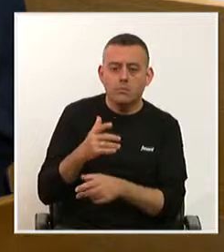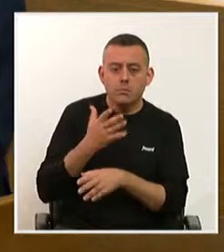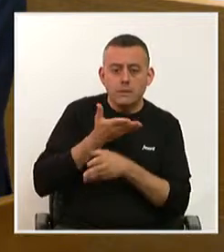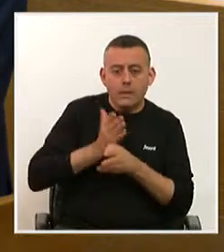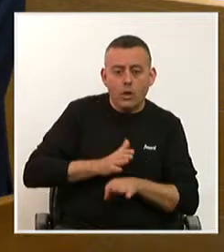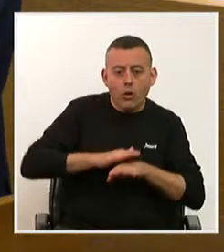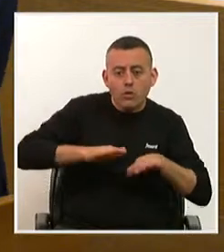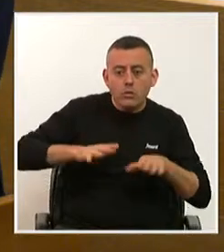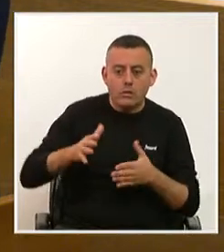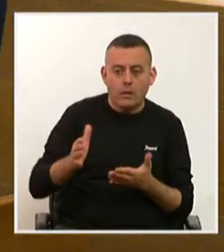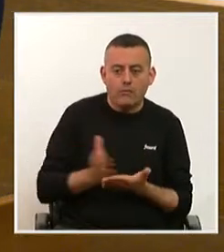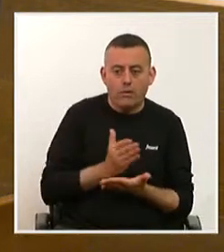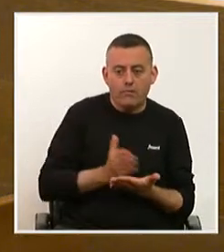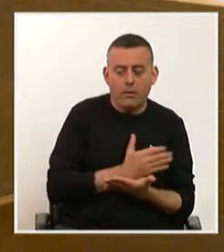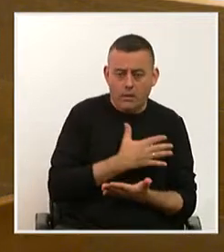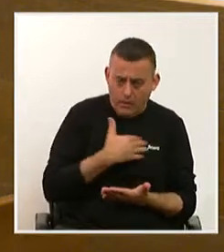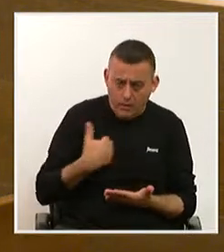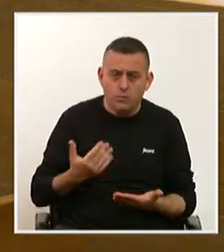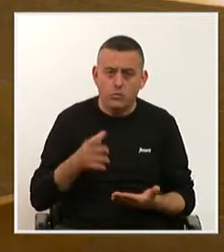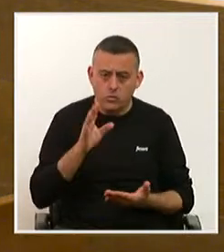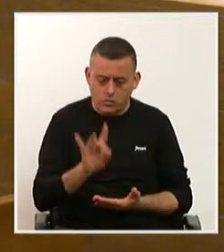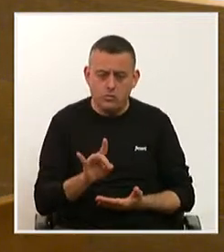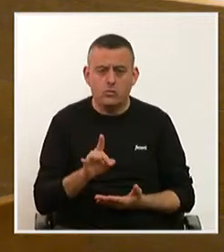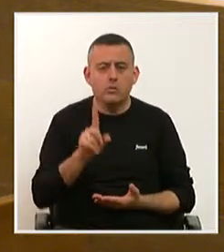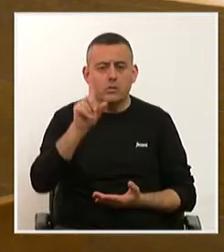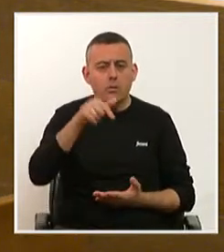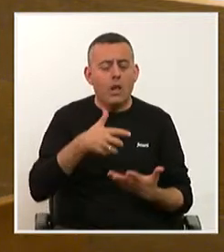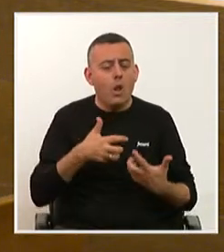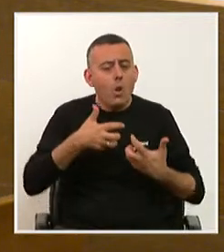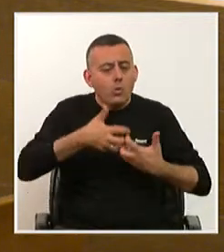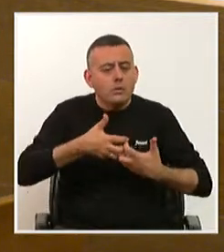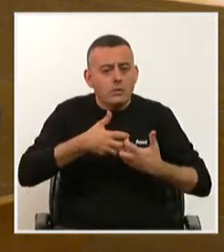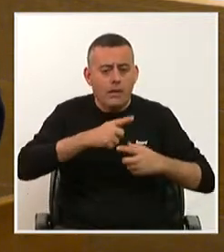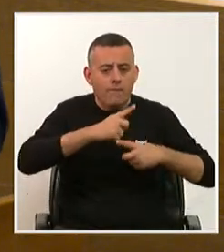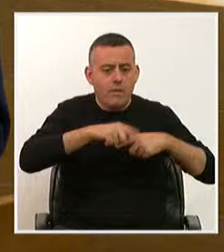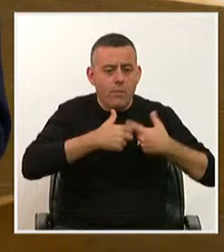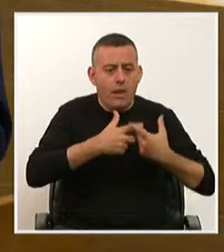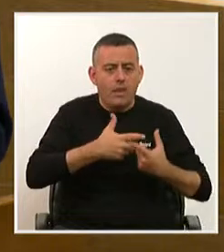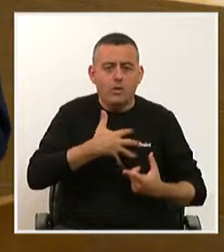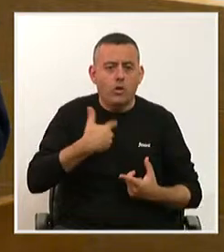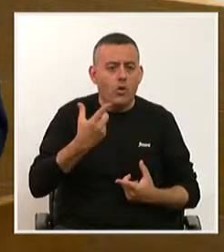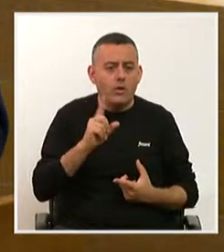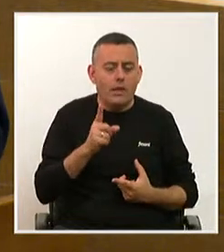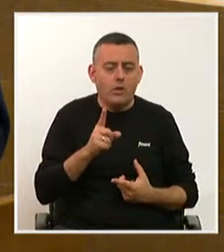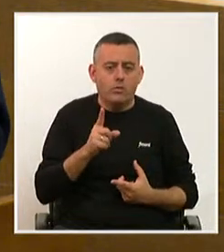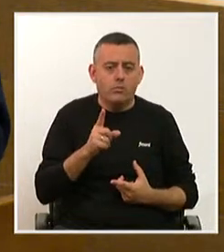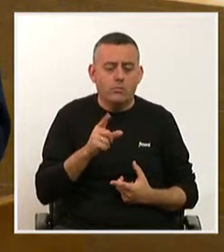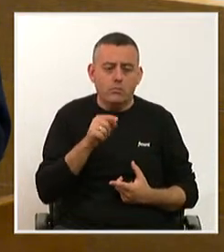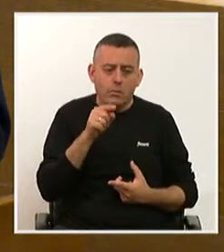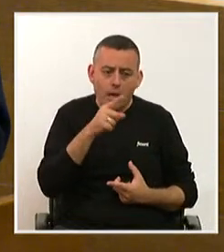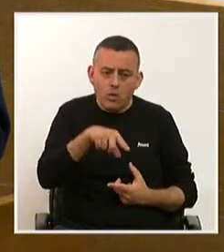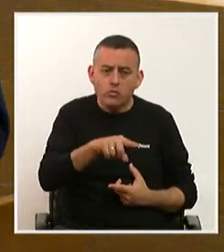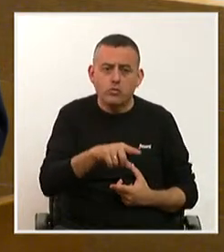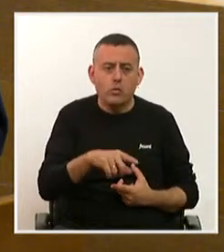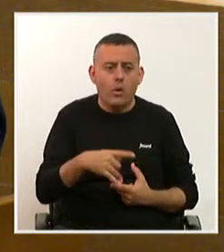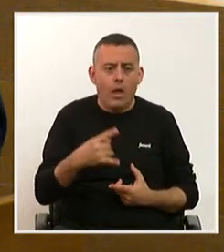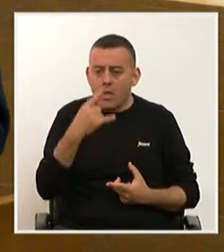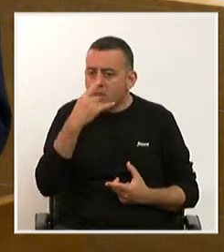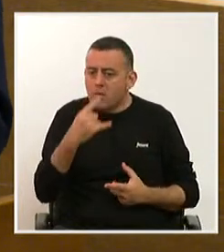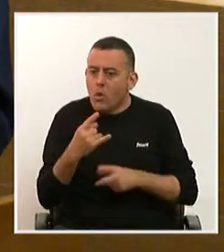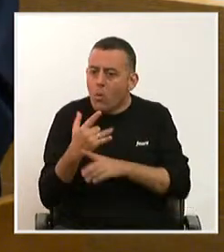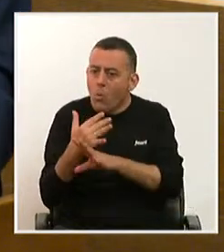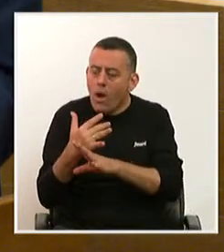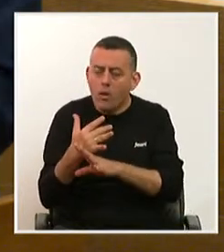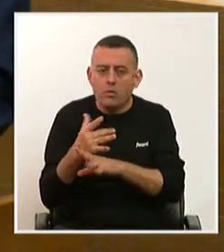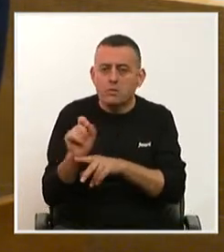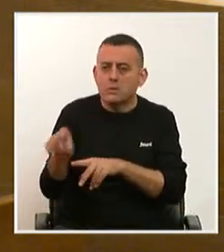ustedes luchamos porque las familias no se vean abocadas a un descalabro personal por la adicción al juego